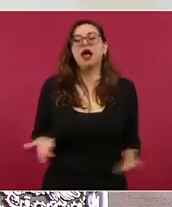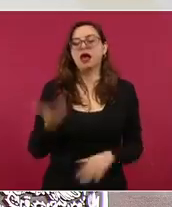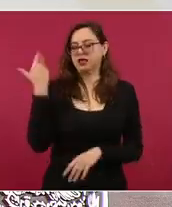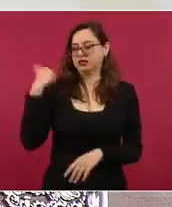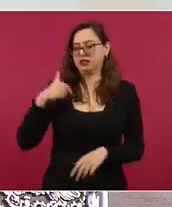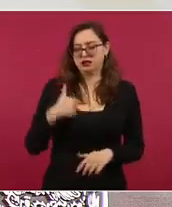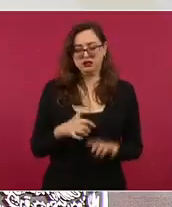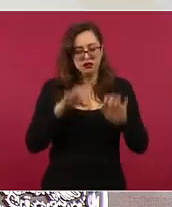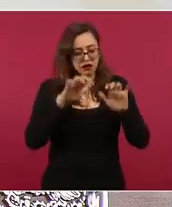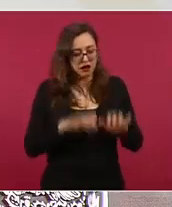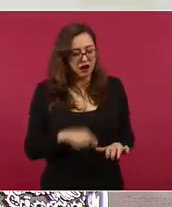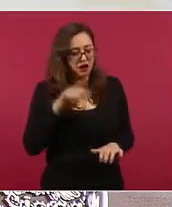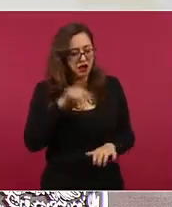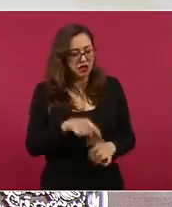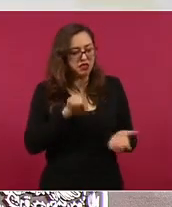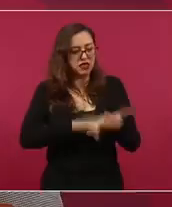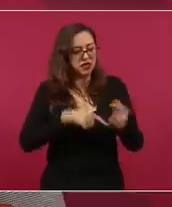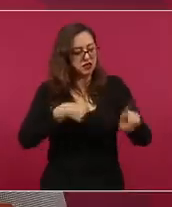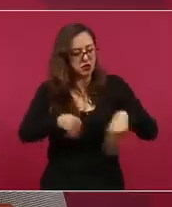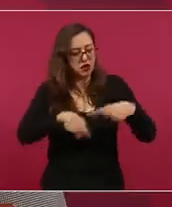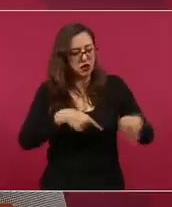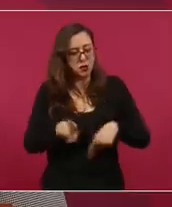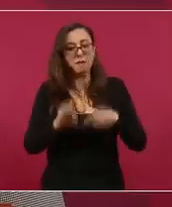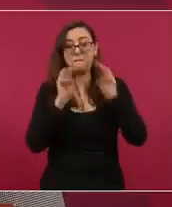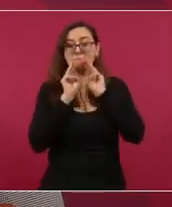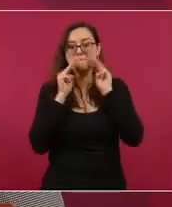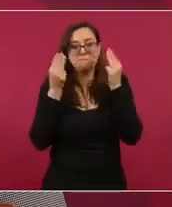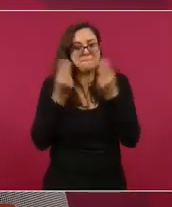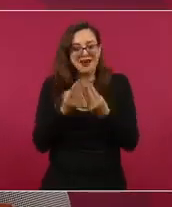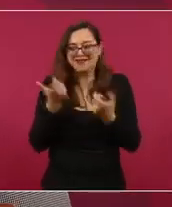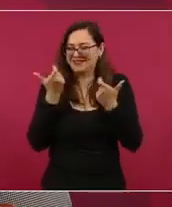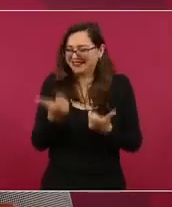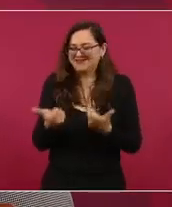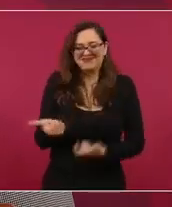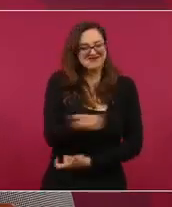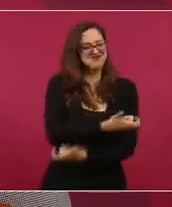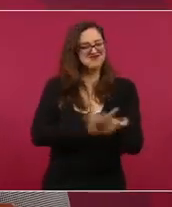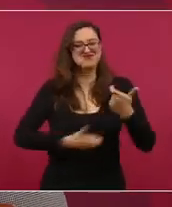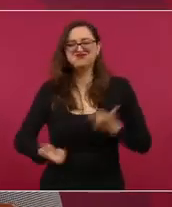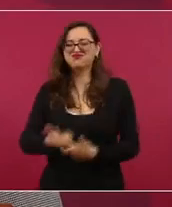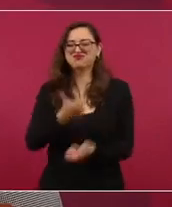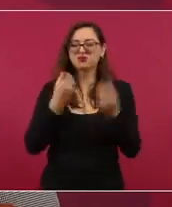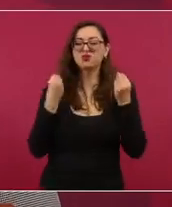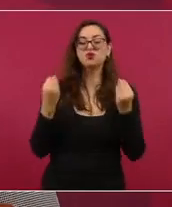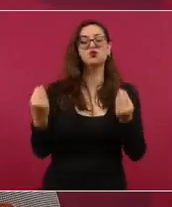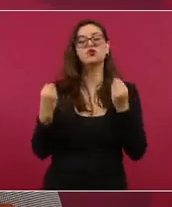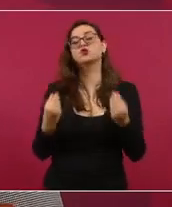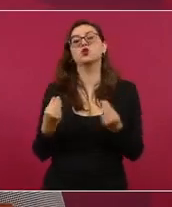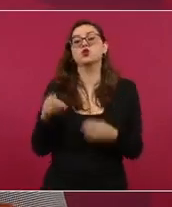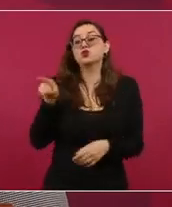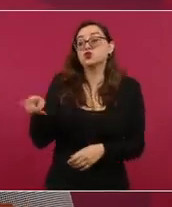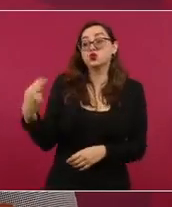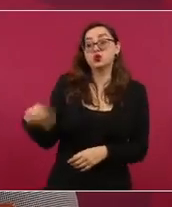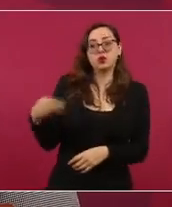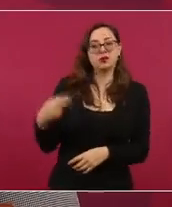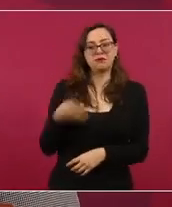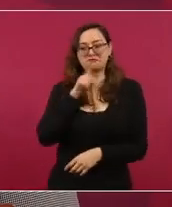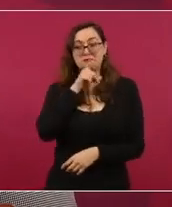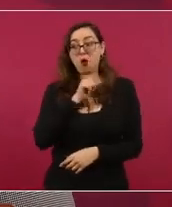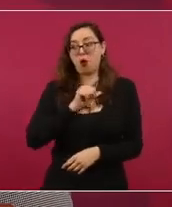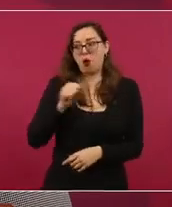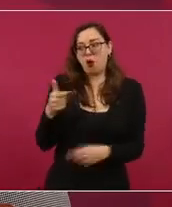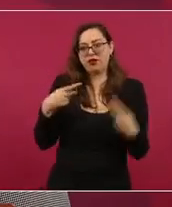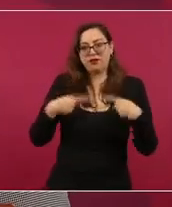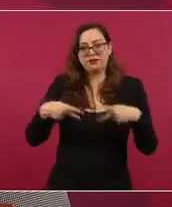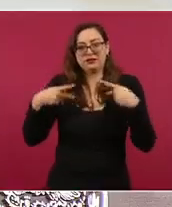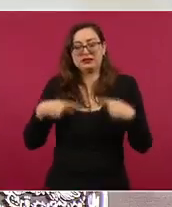Cártel del Gol como uno de los operadores, promotores con más transacciones que lo hacen a través de prestanombres, que esto es importante. Llegar a ellos